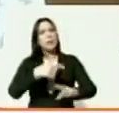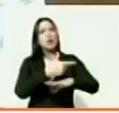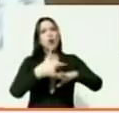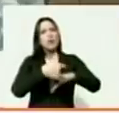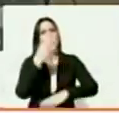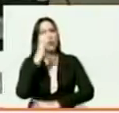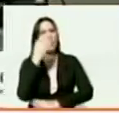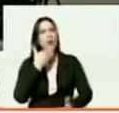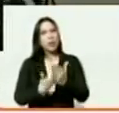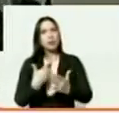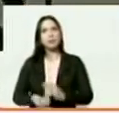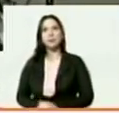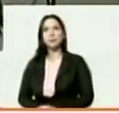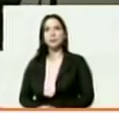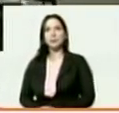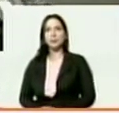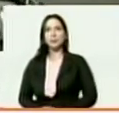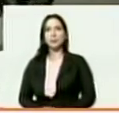colombiano. Gracias.